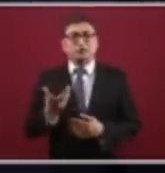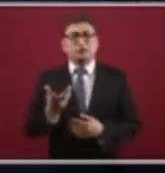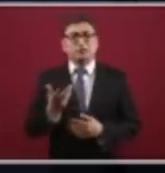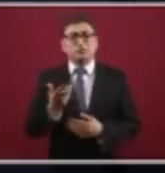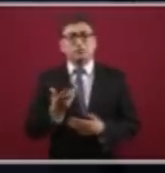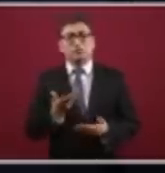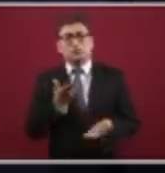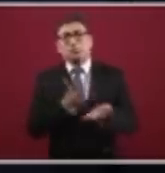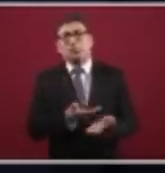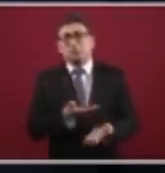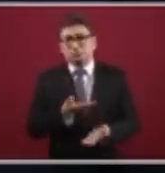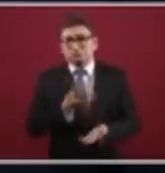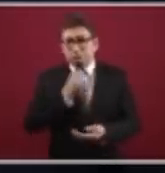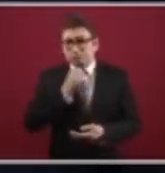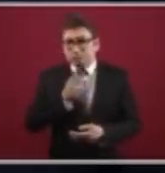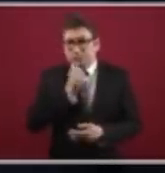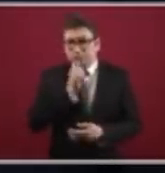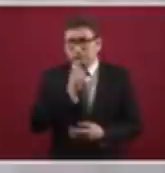este